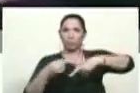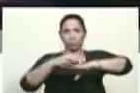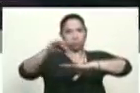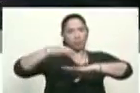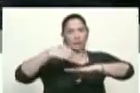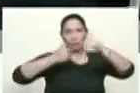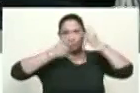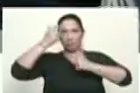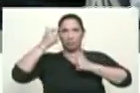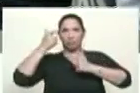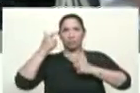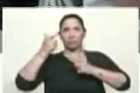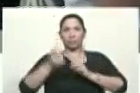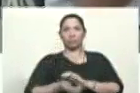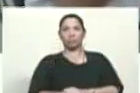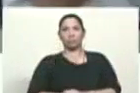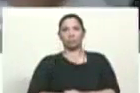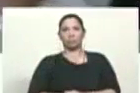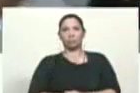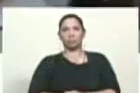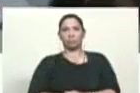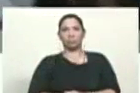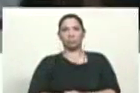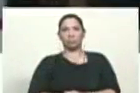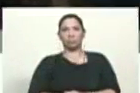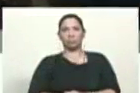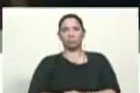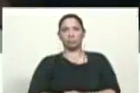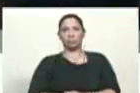Chávez, irreversible.